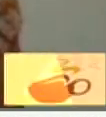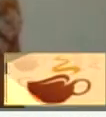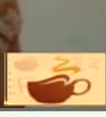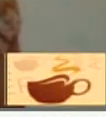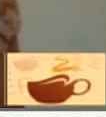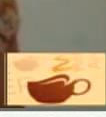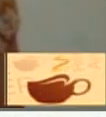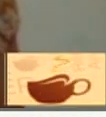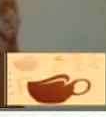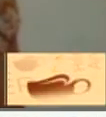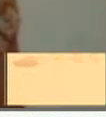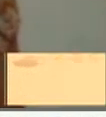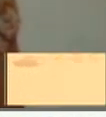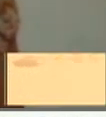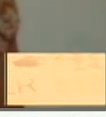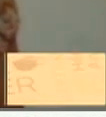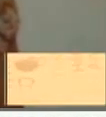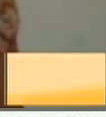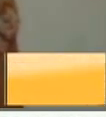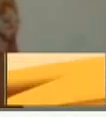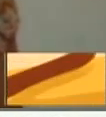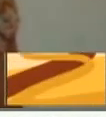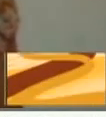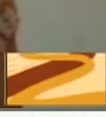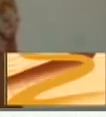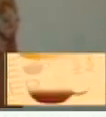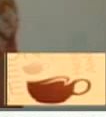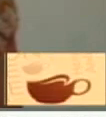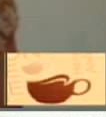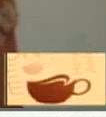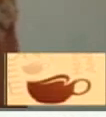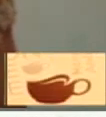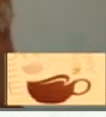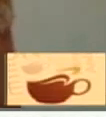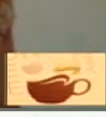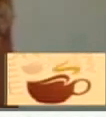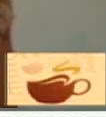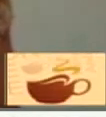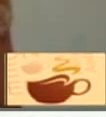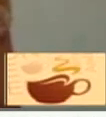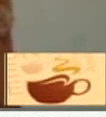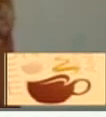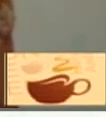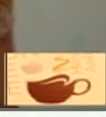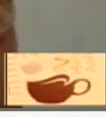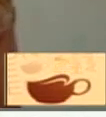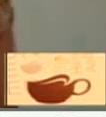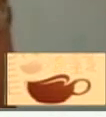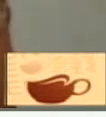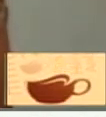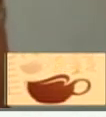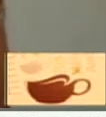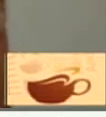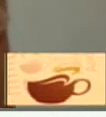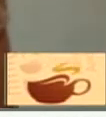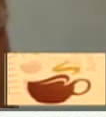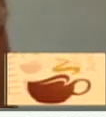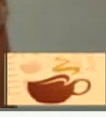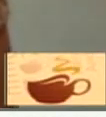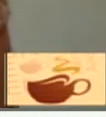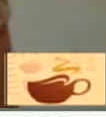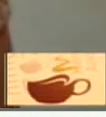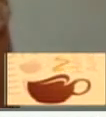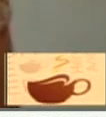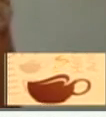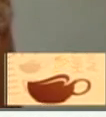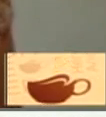Amigos, ya a esta hora, 11:43 minutos de la mañana, se genera información importante desde el Consejo Municipal de Caracas a propósito de los actos del 19